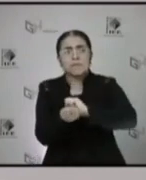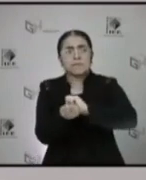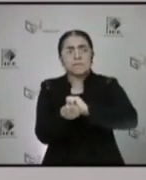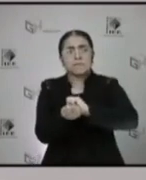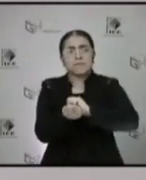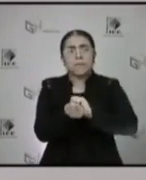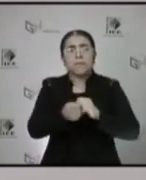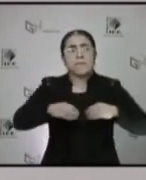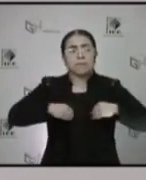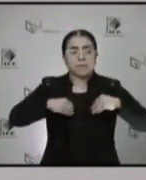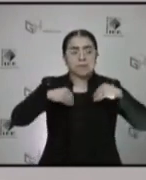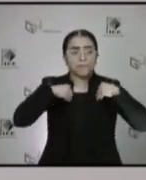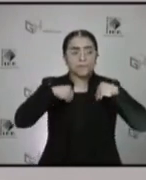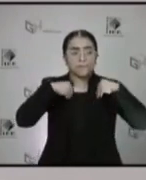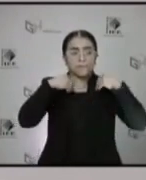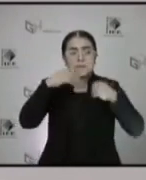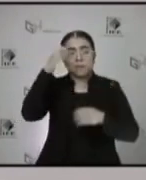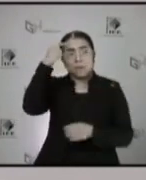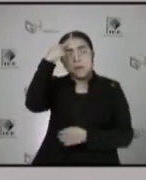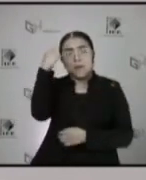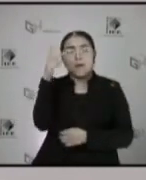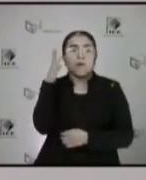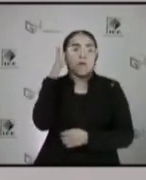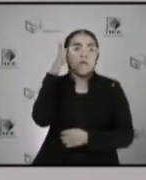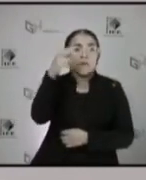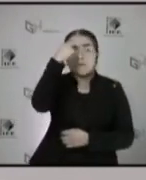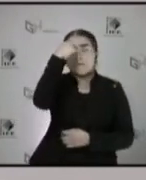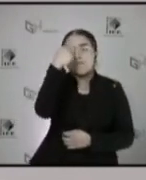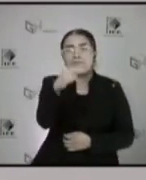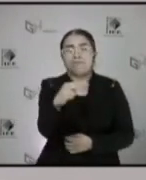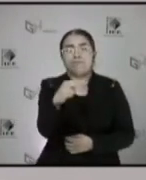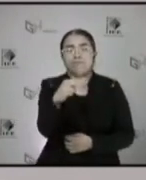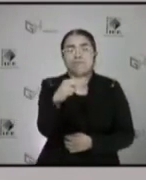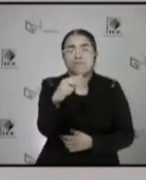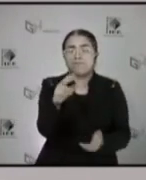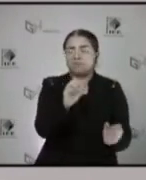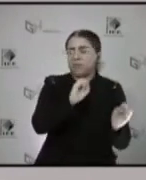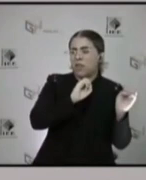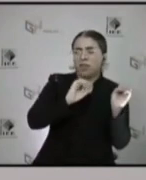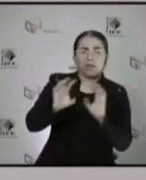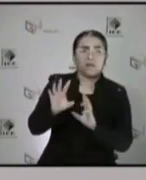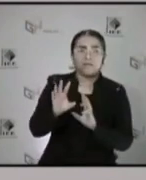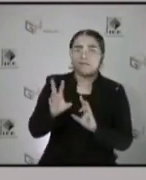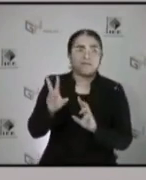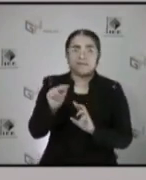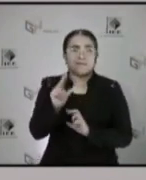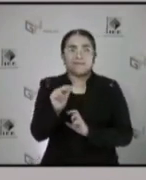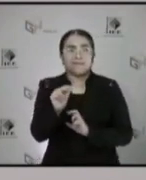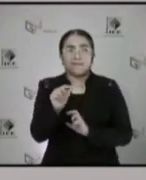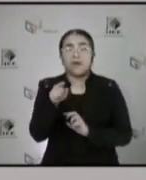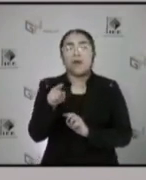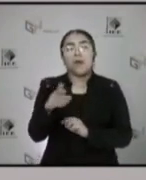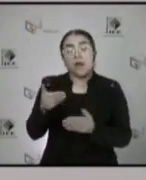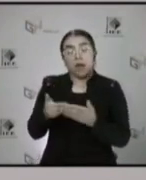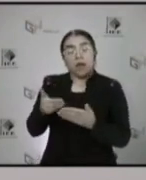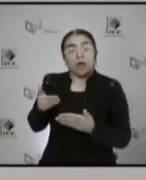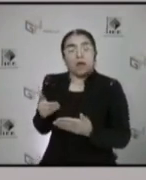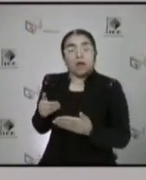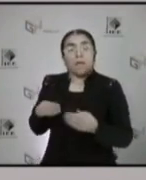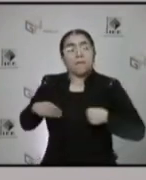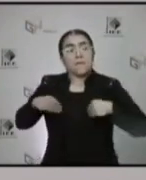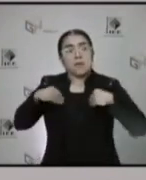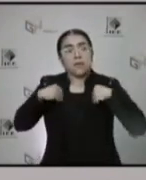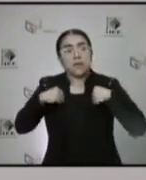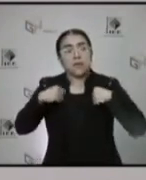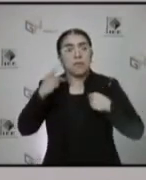de transformar la vida presente y futura de México. No hay que denostar a quienes en un principio de su vida política pudieron